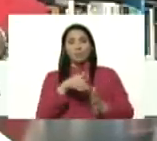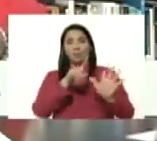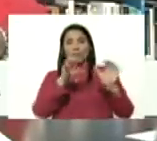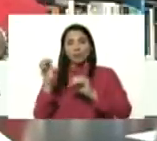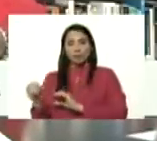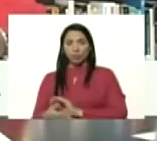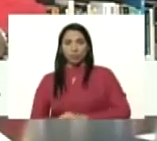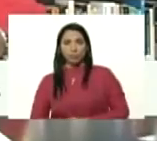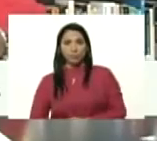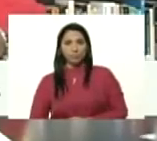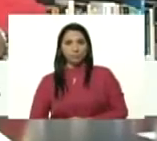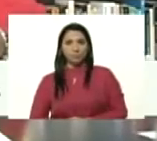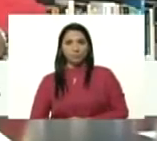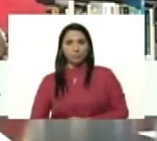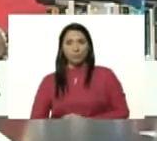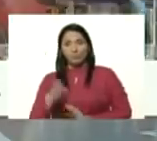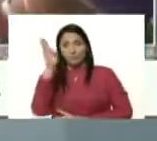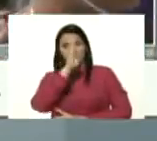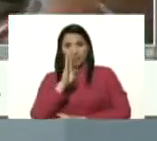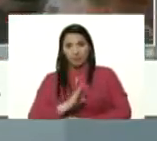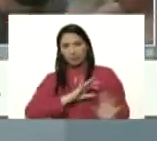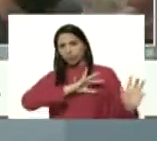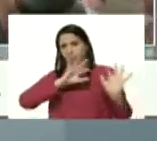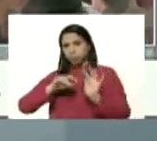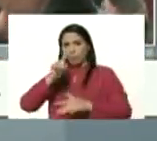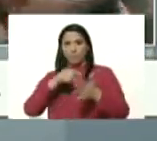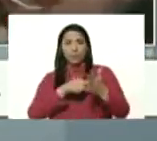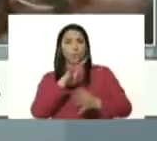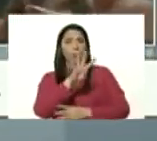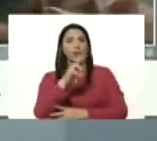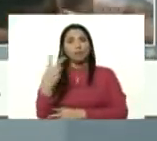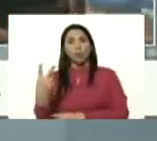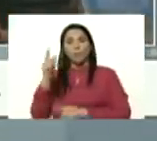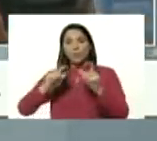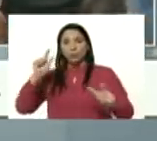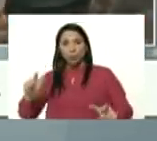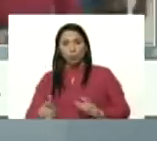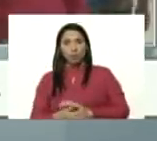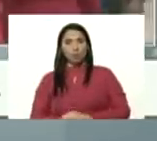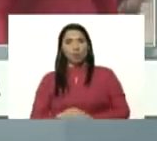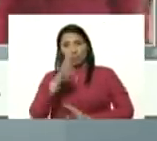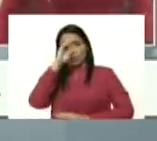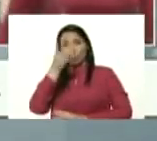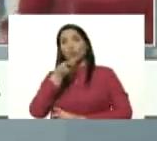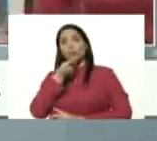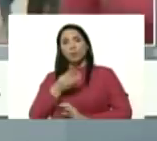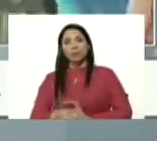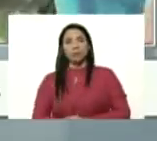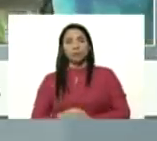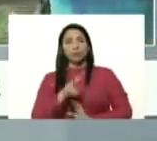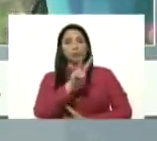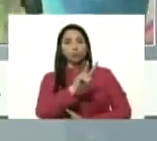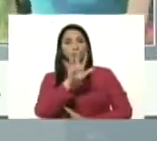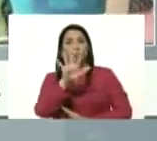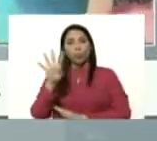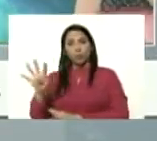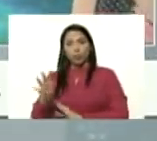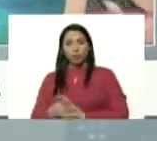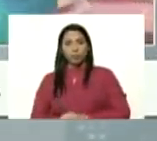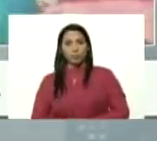3.600. Del Brasil han llegado 1.042, República Dominicana 254,